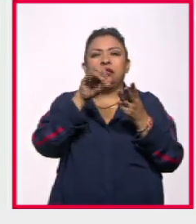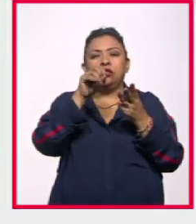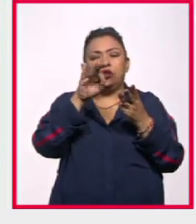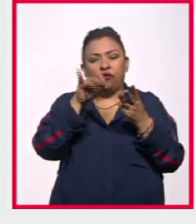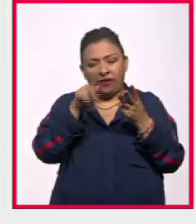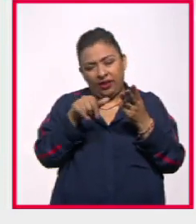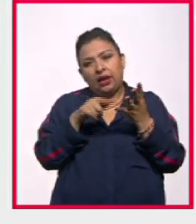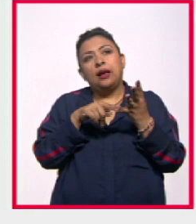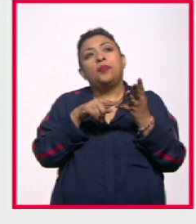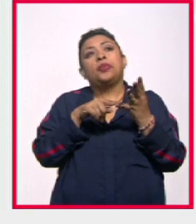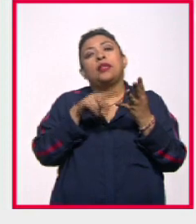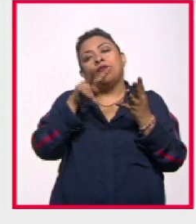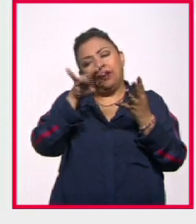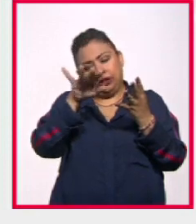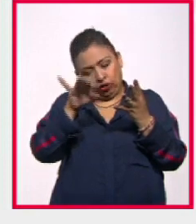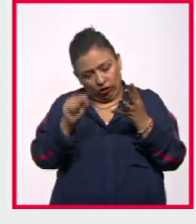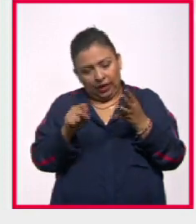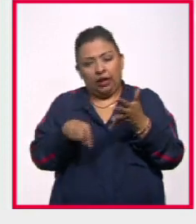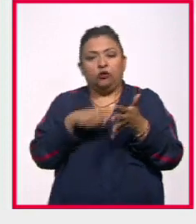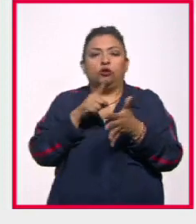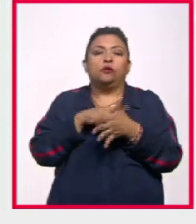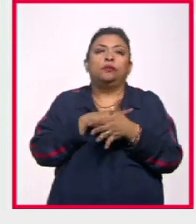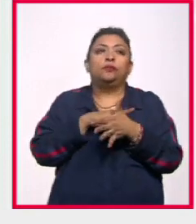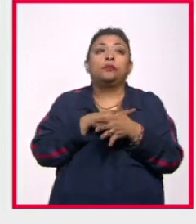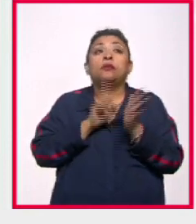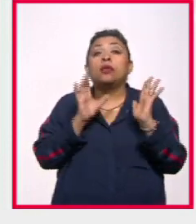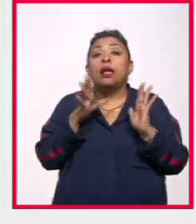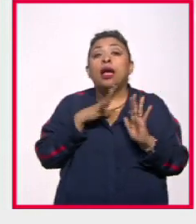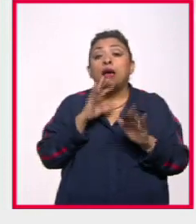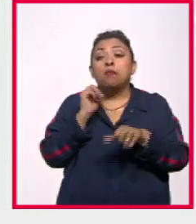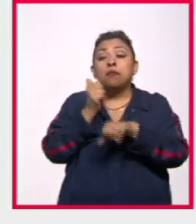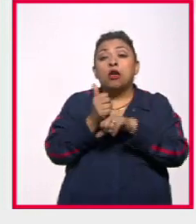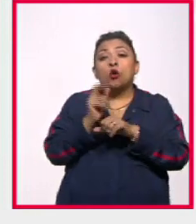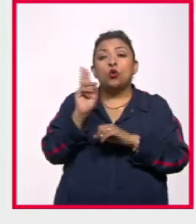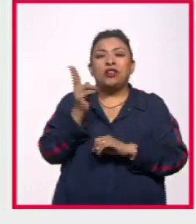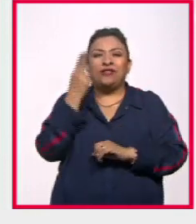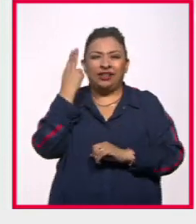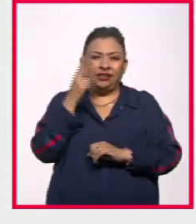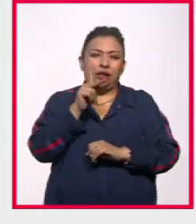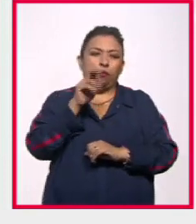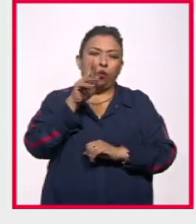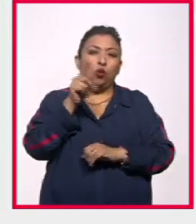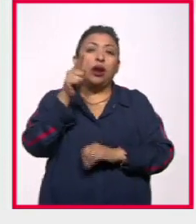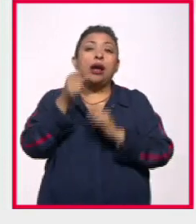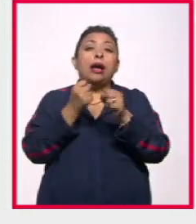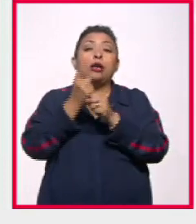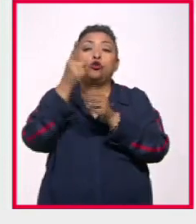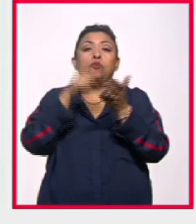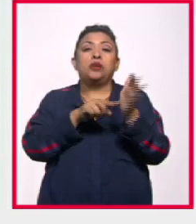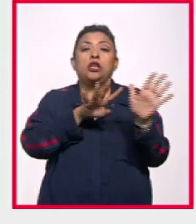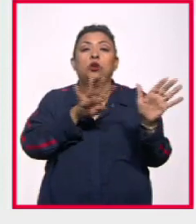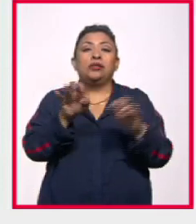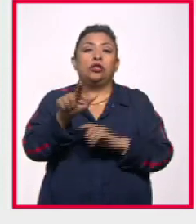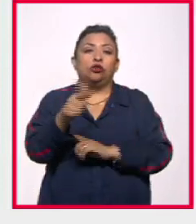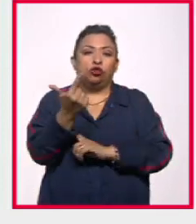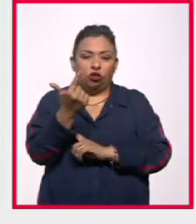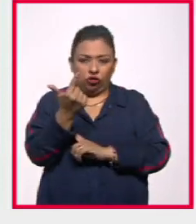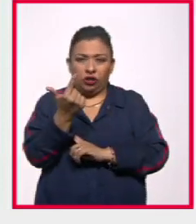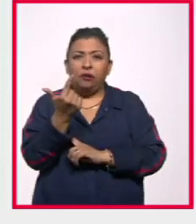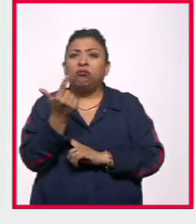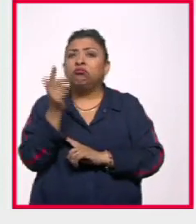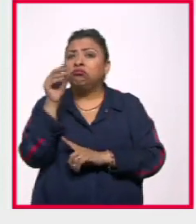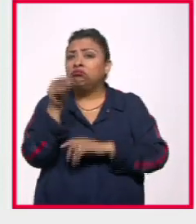Favela, obviamente José Vasconcelos, crearon la Universidad Popular en 1912. No